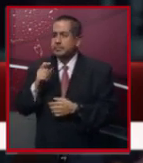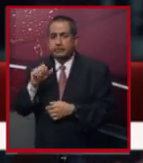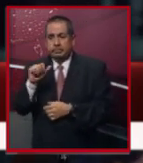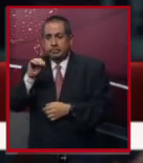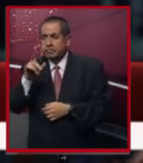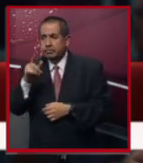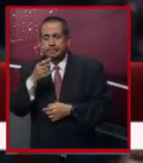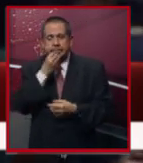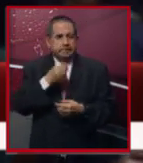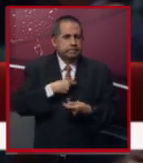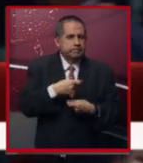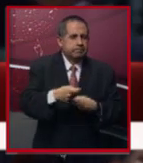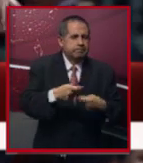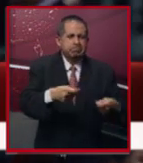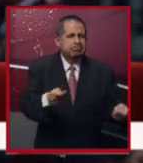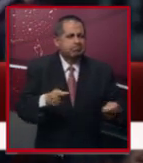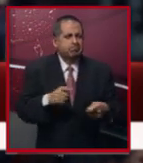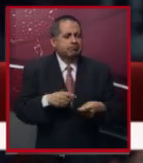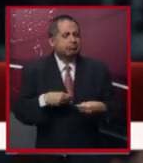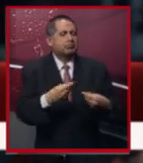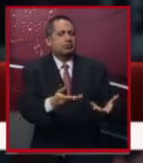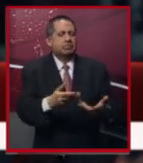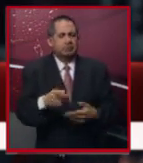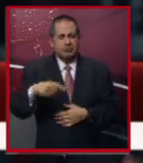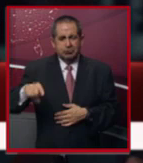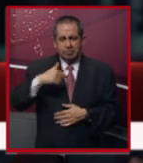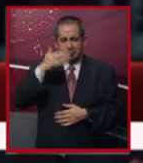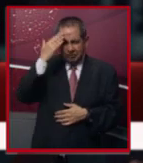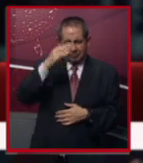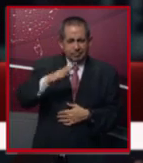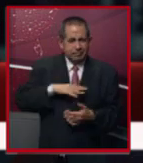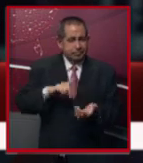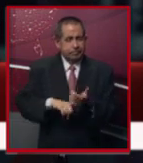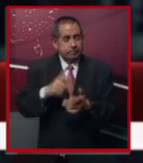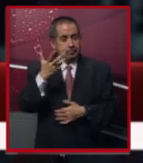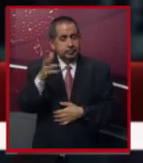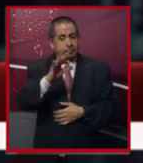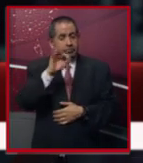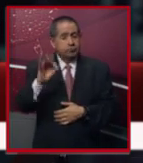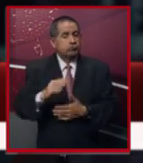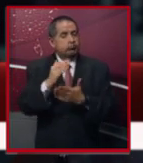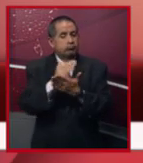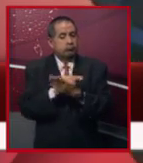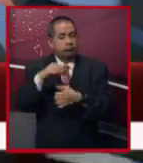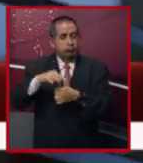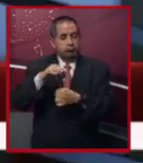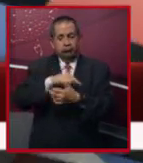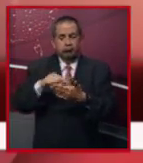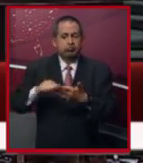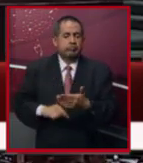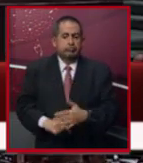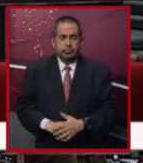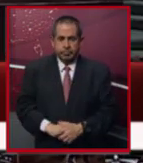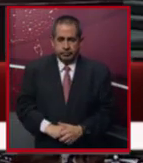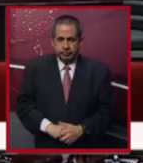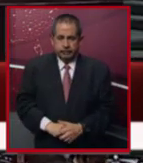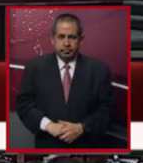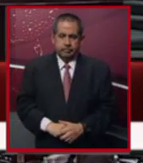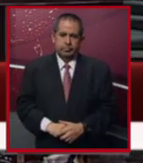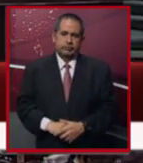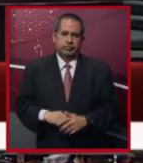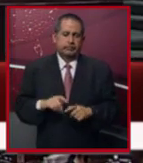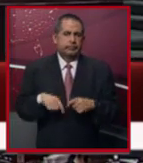Obrador. Y ni así, porque hay 10% menos de votos. Les